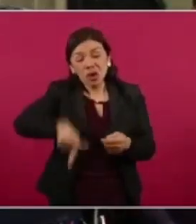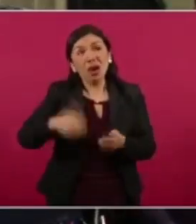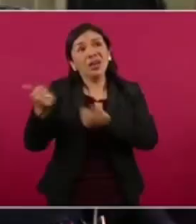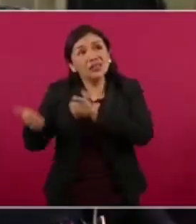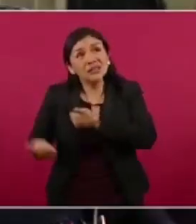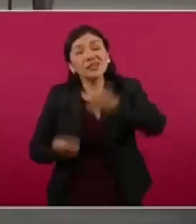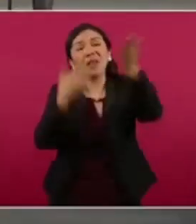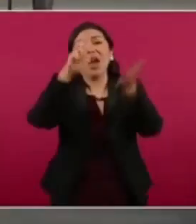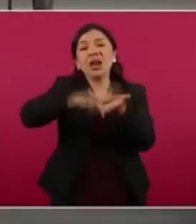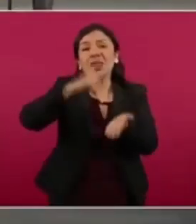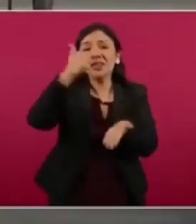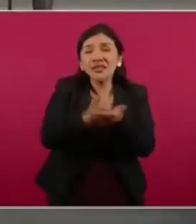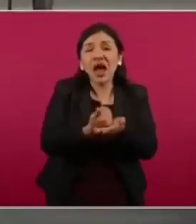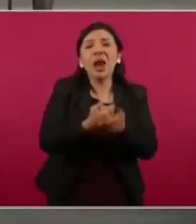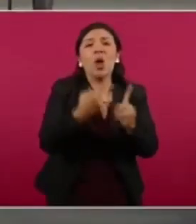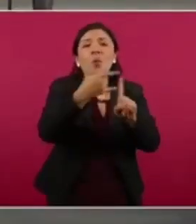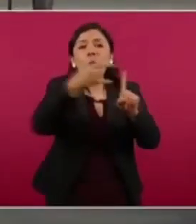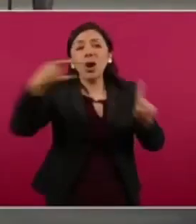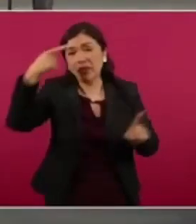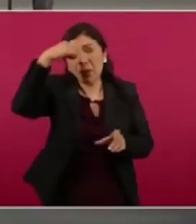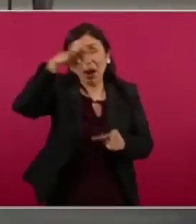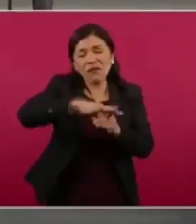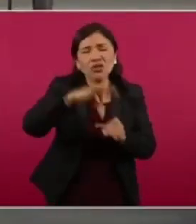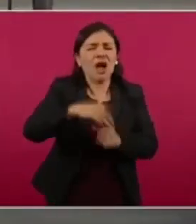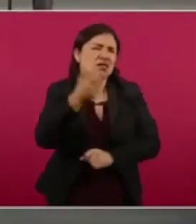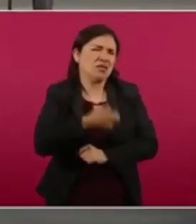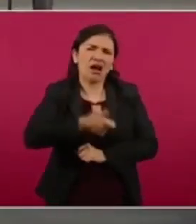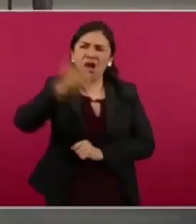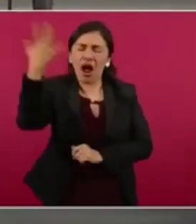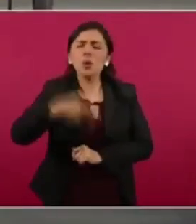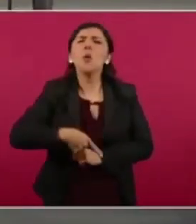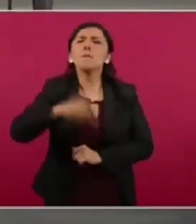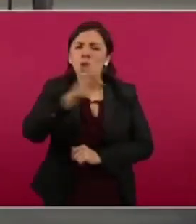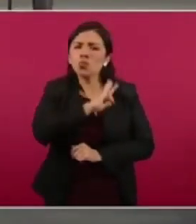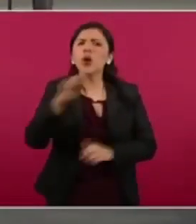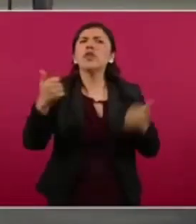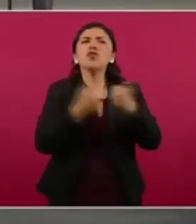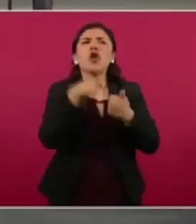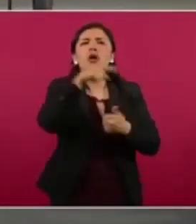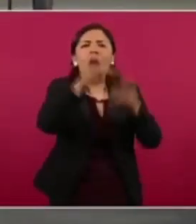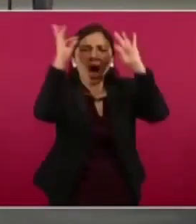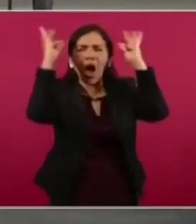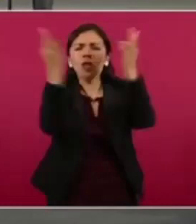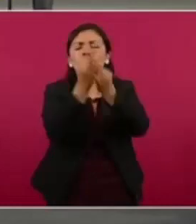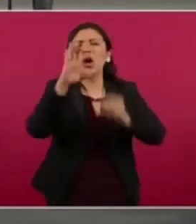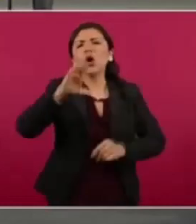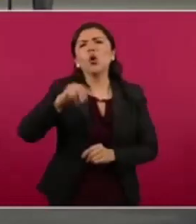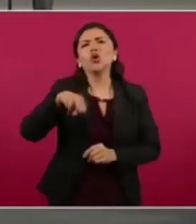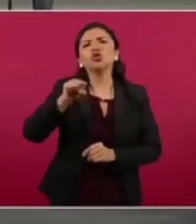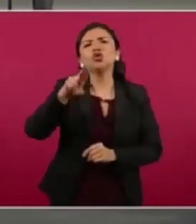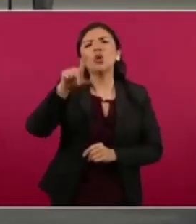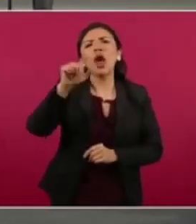México, boletas, es muy caro. Sin embargo, se puede utilizar la red consular para estos más de